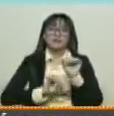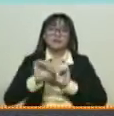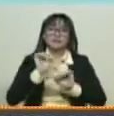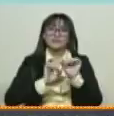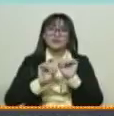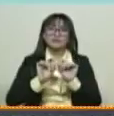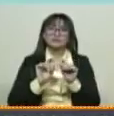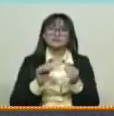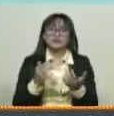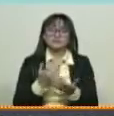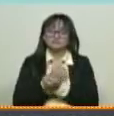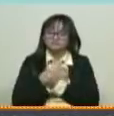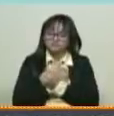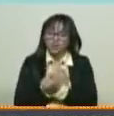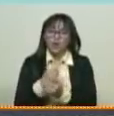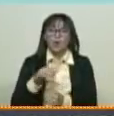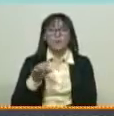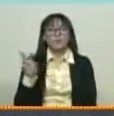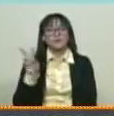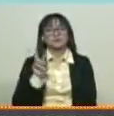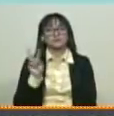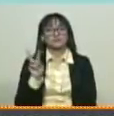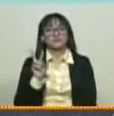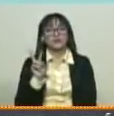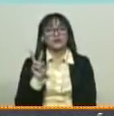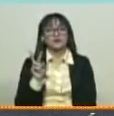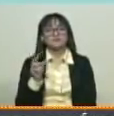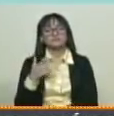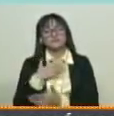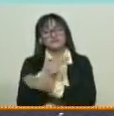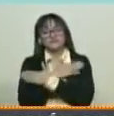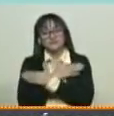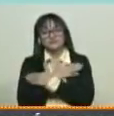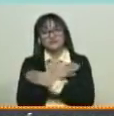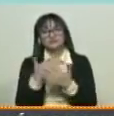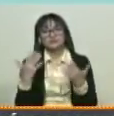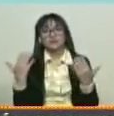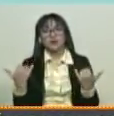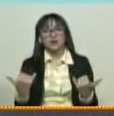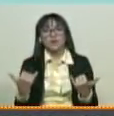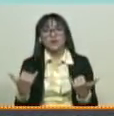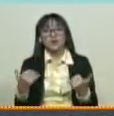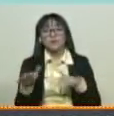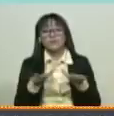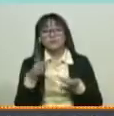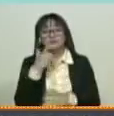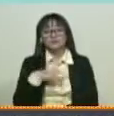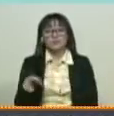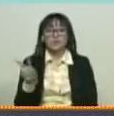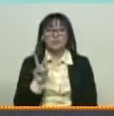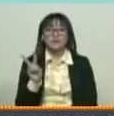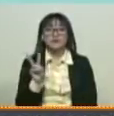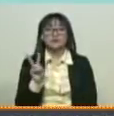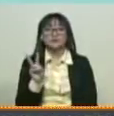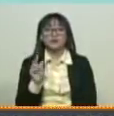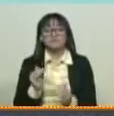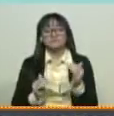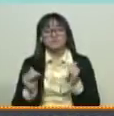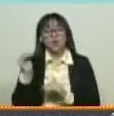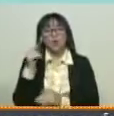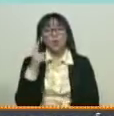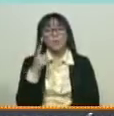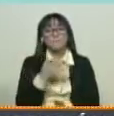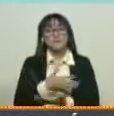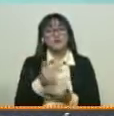de nuestra amada Venezuela. Nos sumamos a la felicitación de que ya el movimiento Somos Venezuela supera el millón